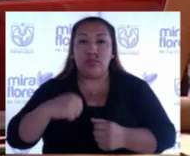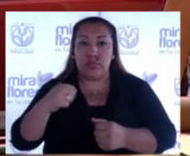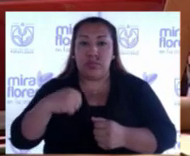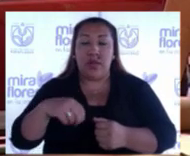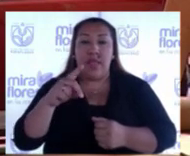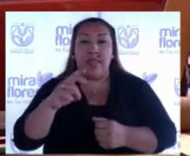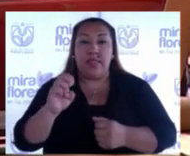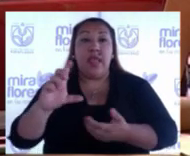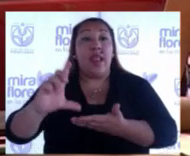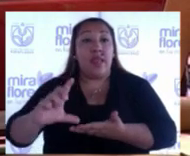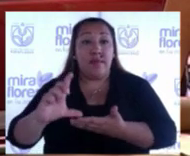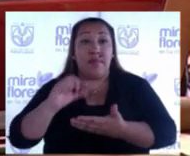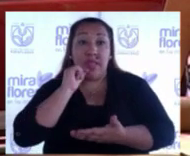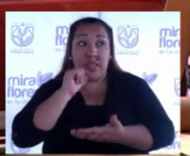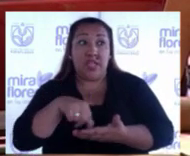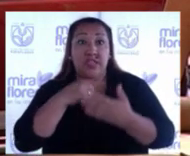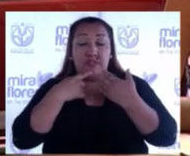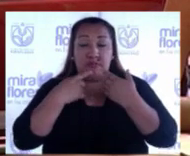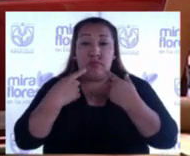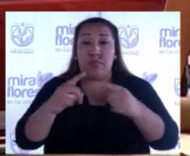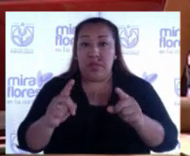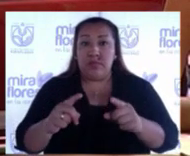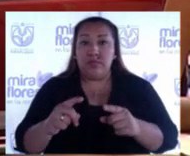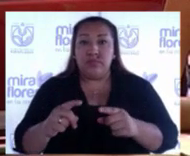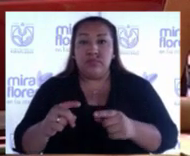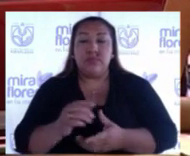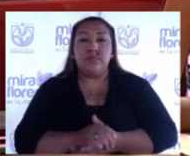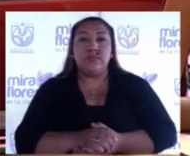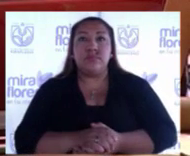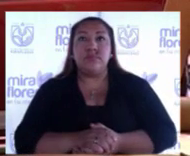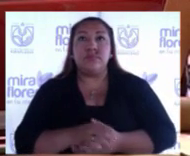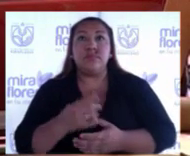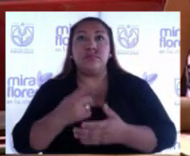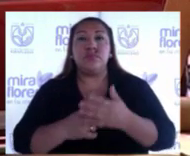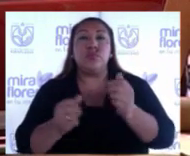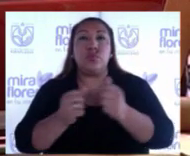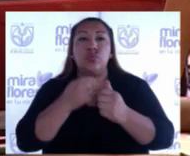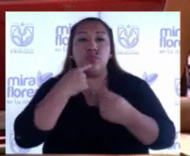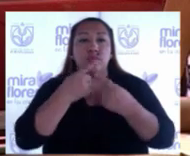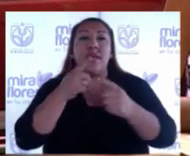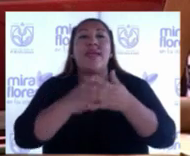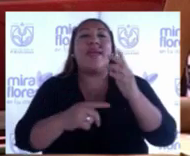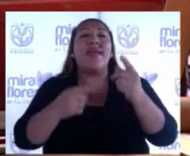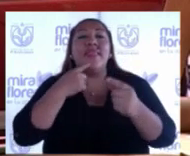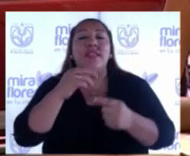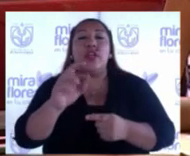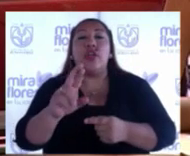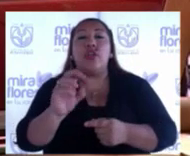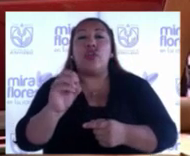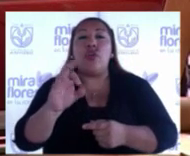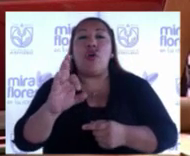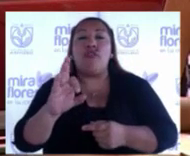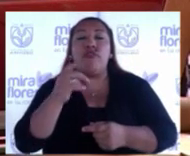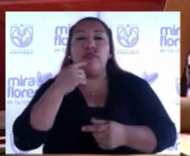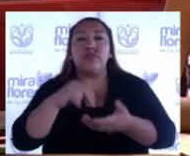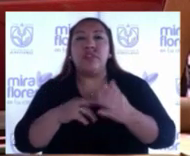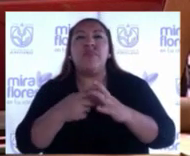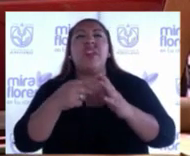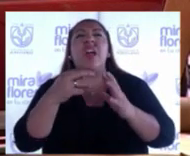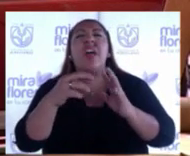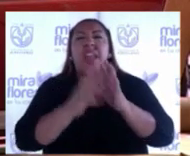Municipalidad Metropolitana de Lima, dice textualmente: respecto a su conocimiento, que según el ROF de la Municipalidad de